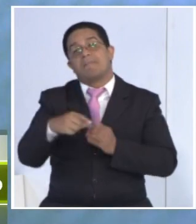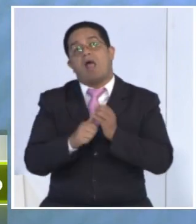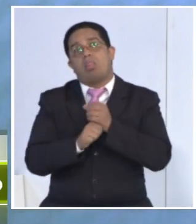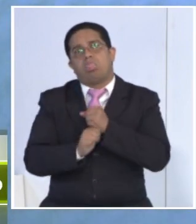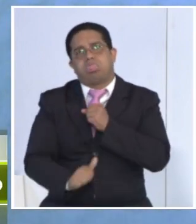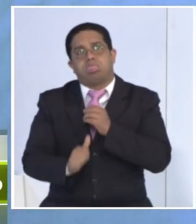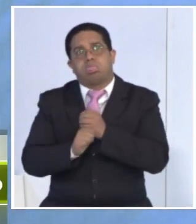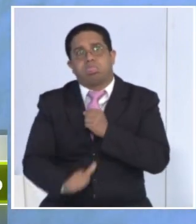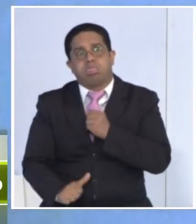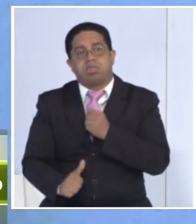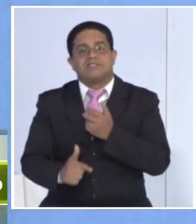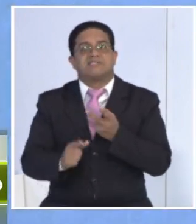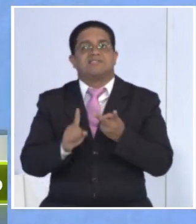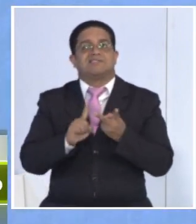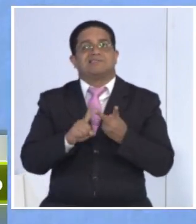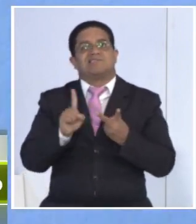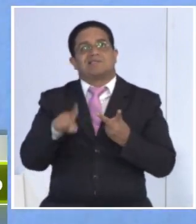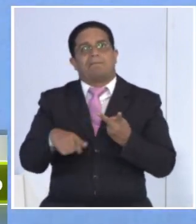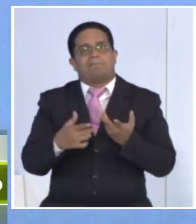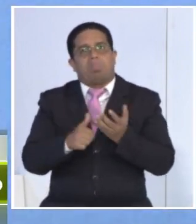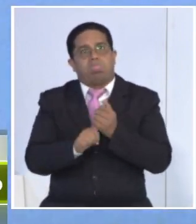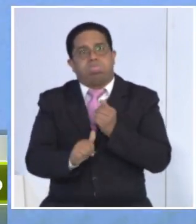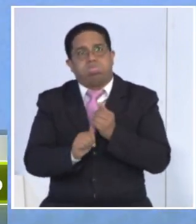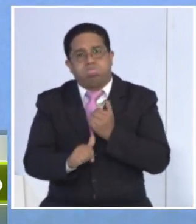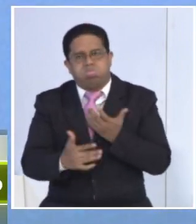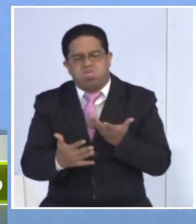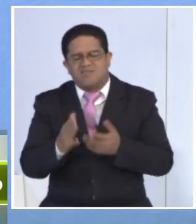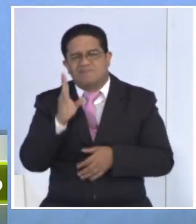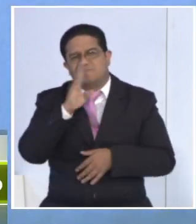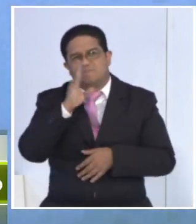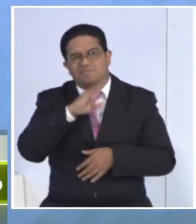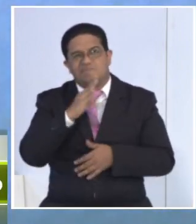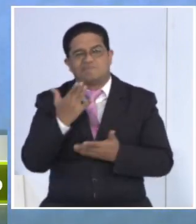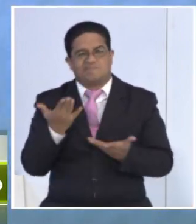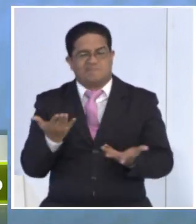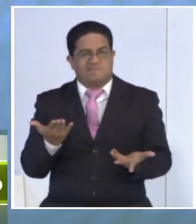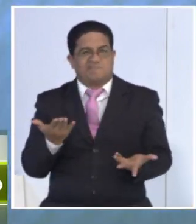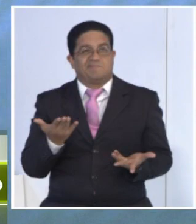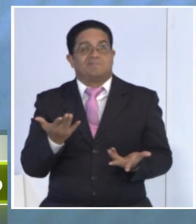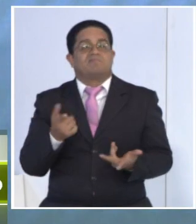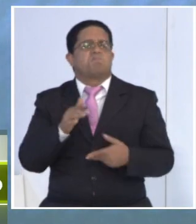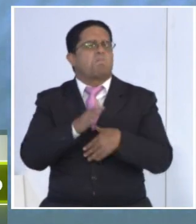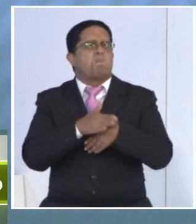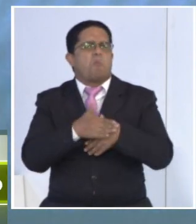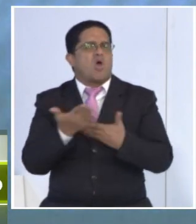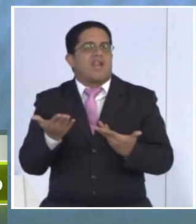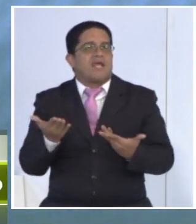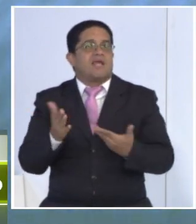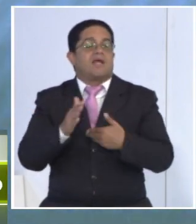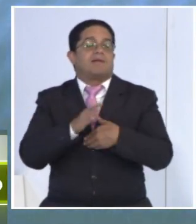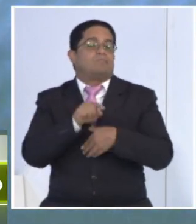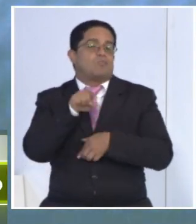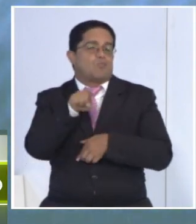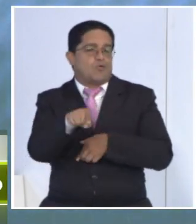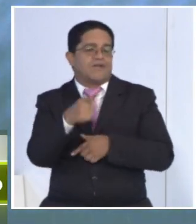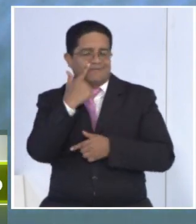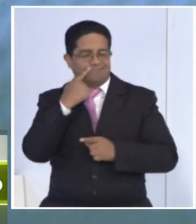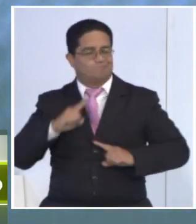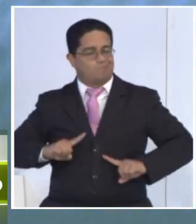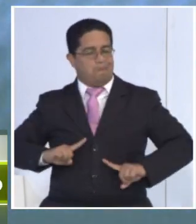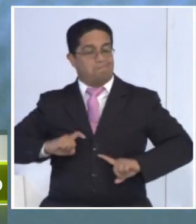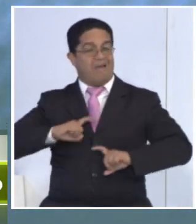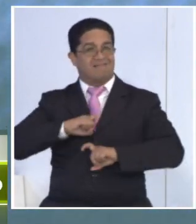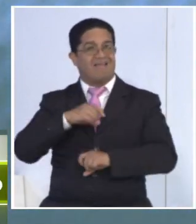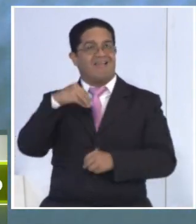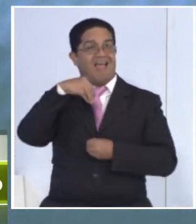tengo mucha flatulencia. Y generalmente es una flatulencia que es muy fétida, porque no es más que esas bacterias que se encuentran